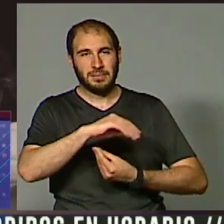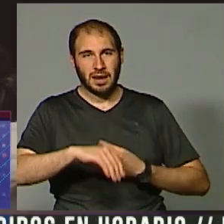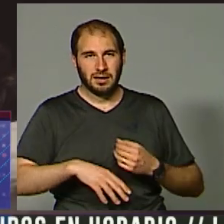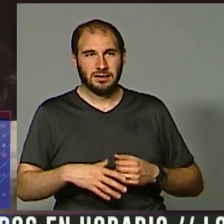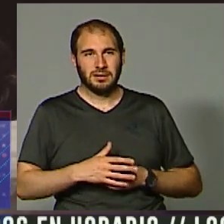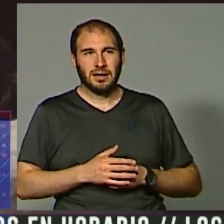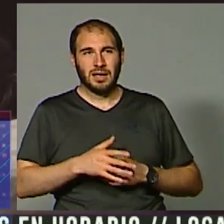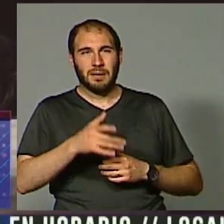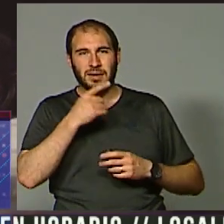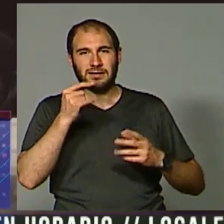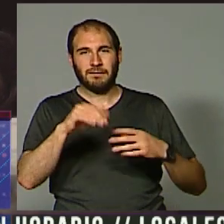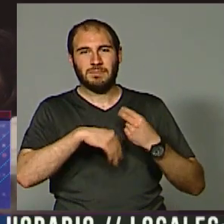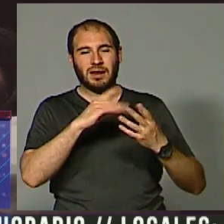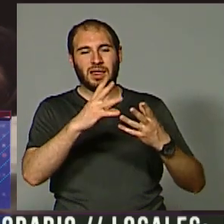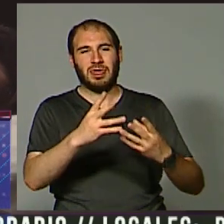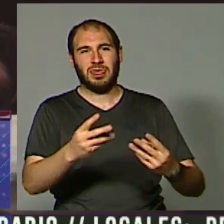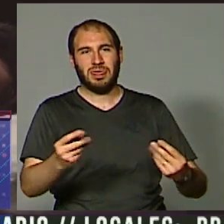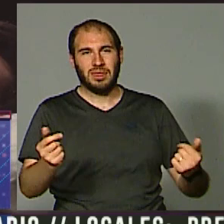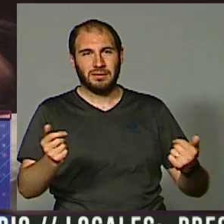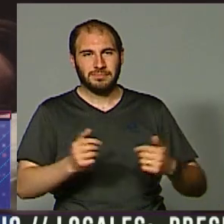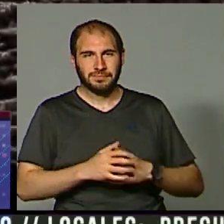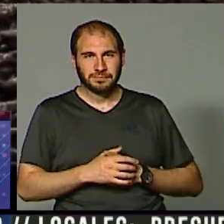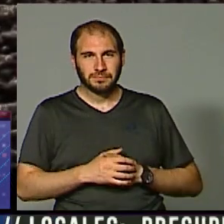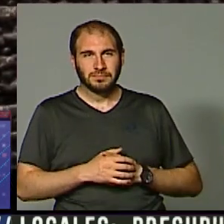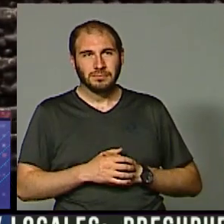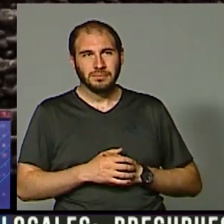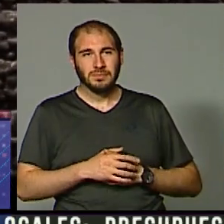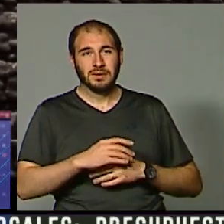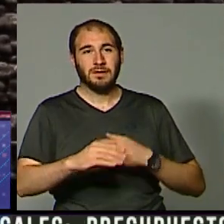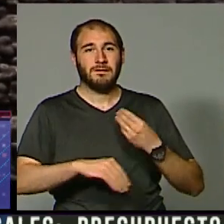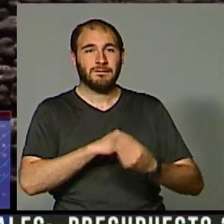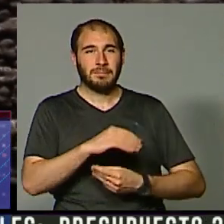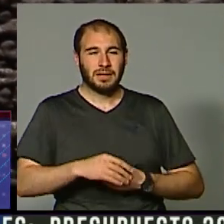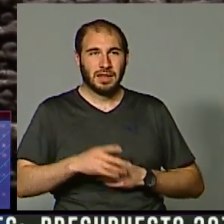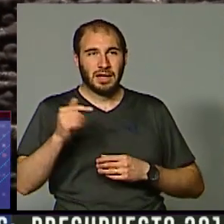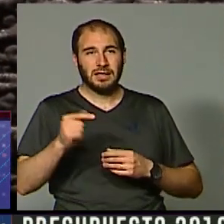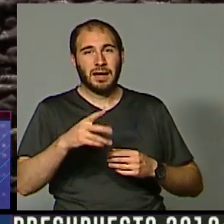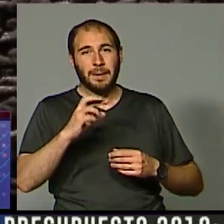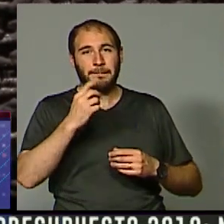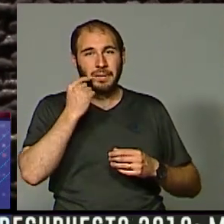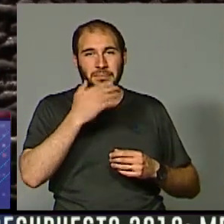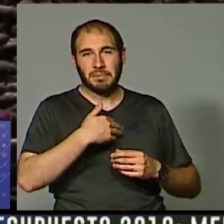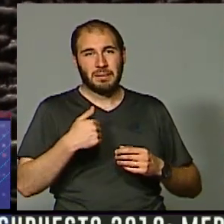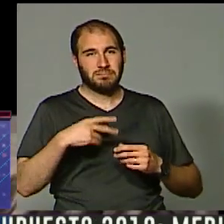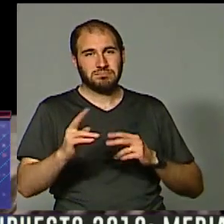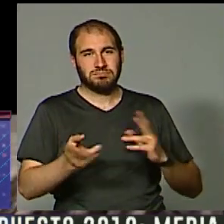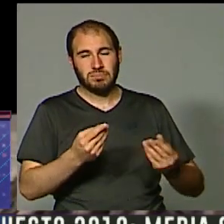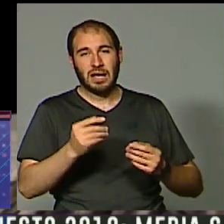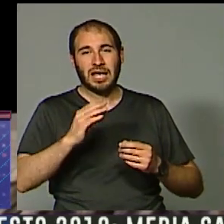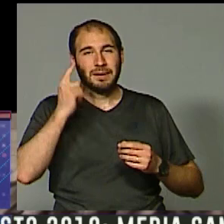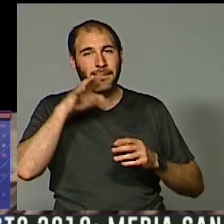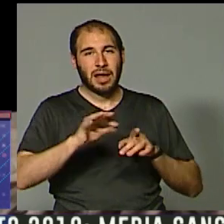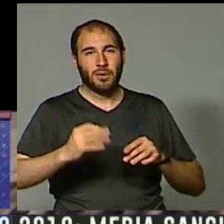como a desmoronarse y la familia esta se queda sin su padre, sin su madre y sin su hermano